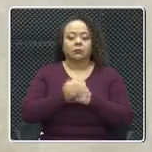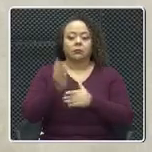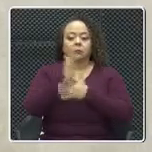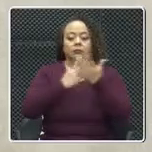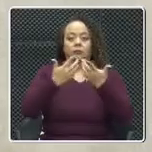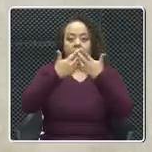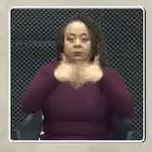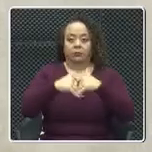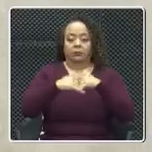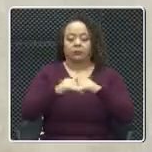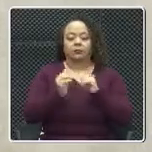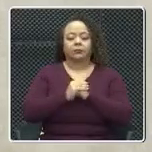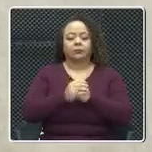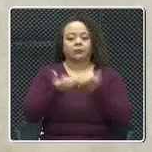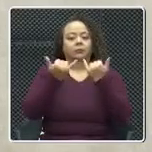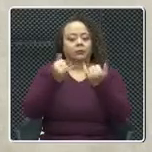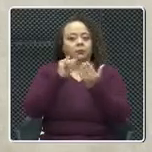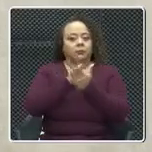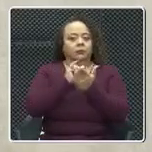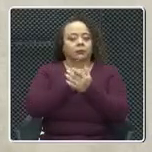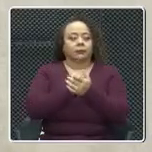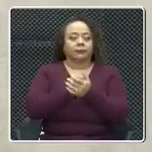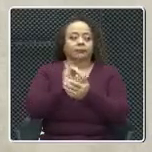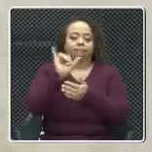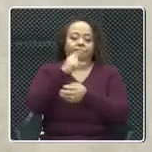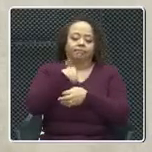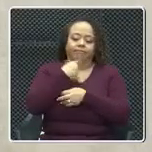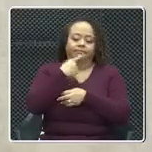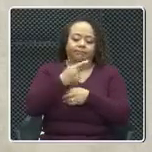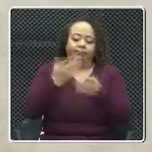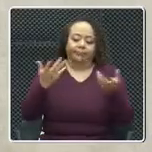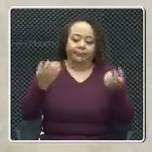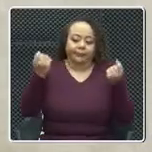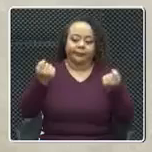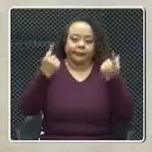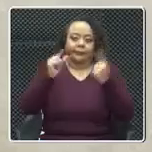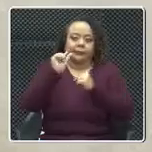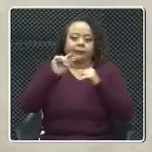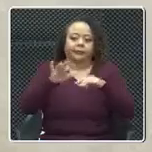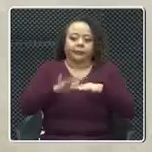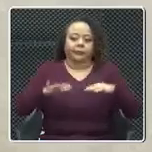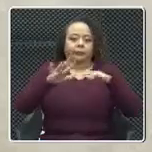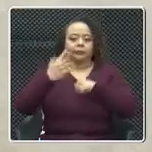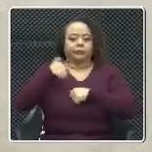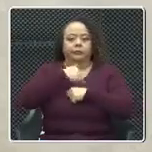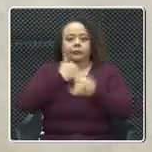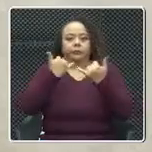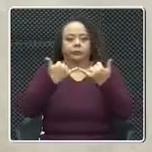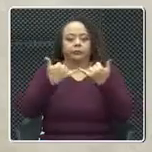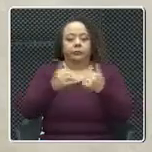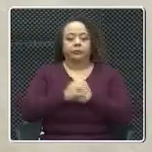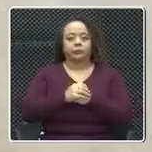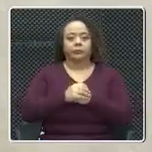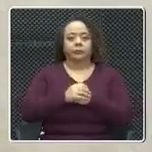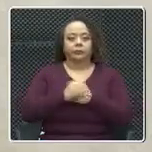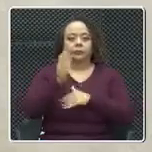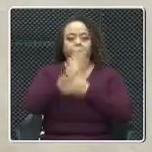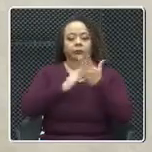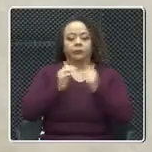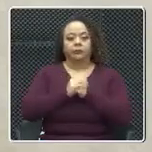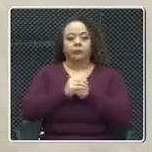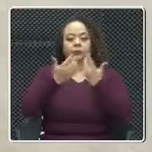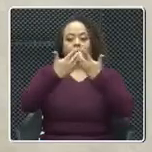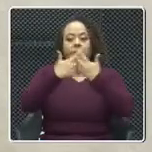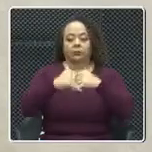Algunas empresas, que ya eso es, ¿verdad?, como le decía, de entender un poco el contexto en el que estamos, la empresa en el que estamos, pues